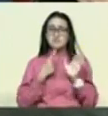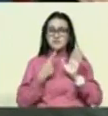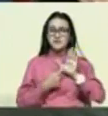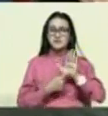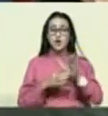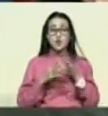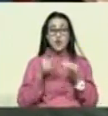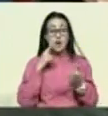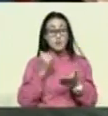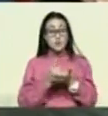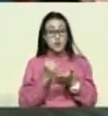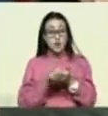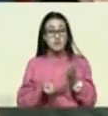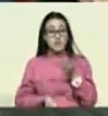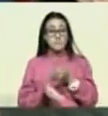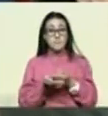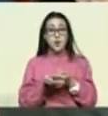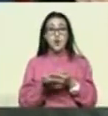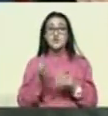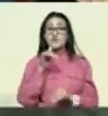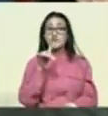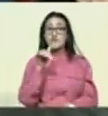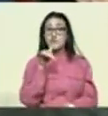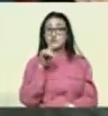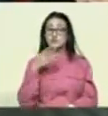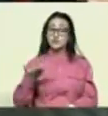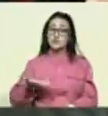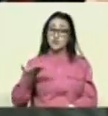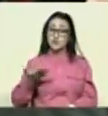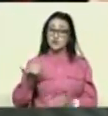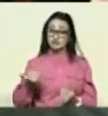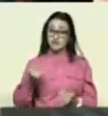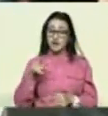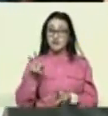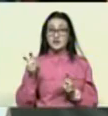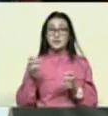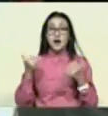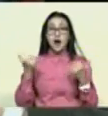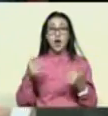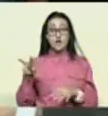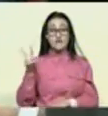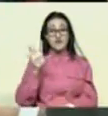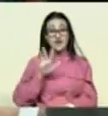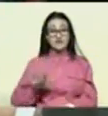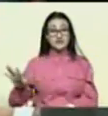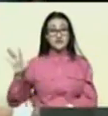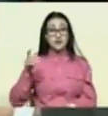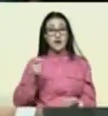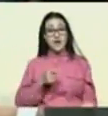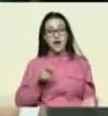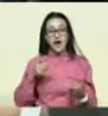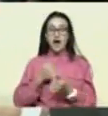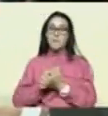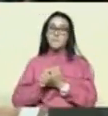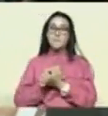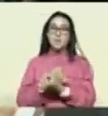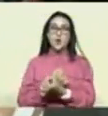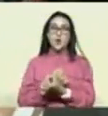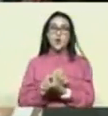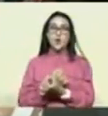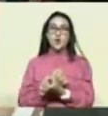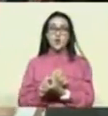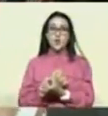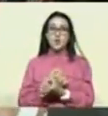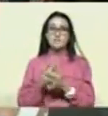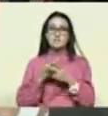las evidencias, presentó al país información relevante en este sentido. Así que bueno, Venezuela a exportar amor, Venezuela va a